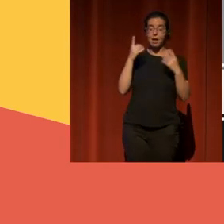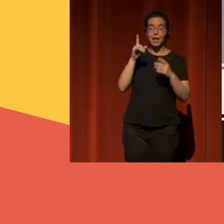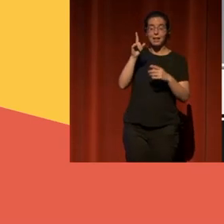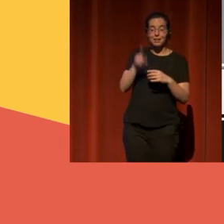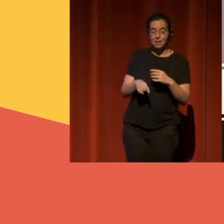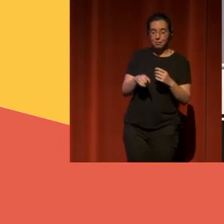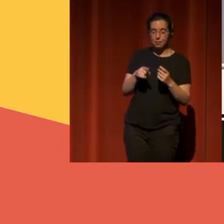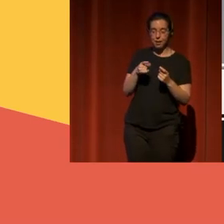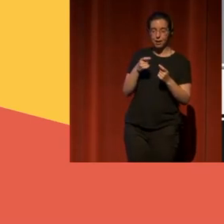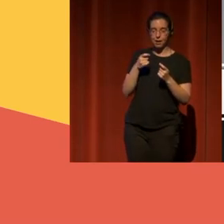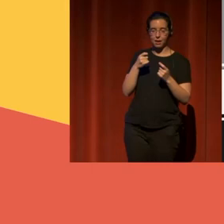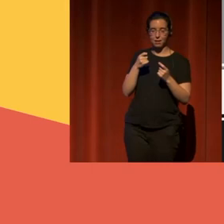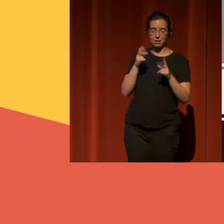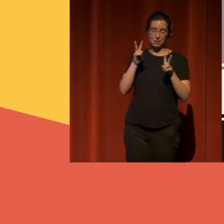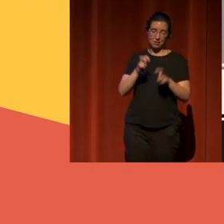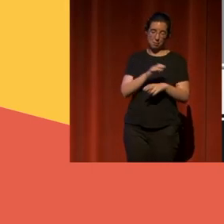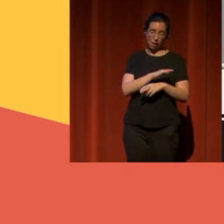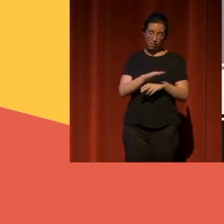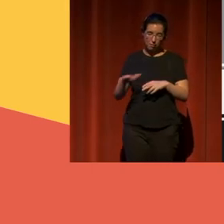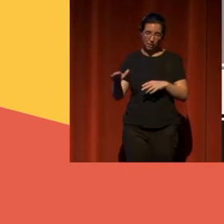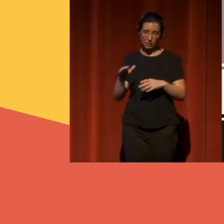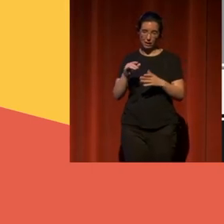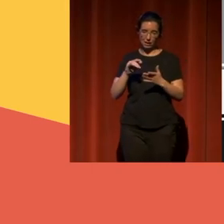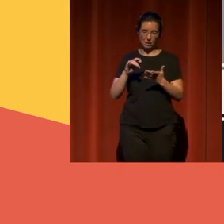sobreexposición infantil a soportes electrónicos